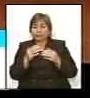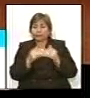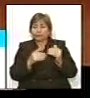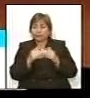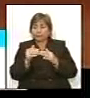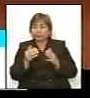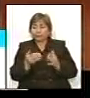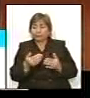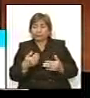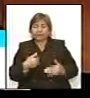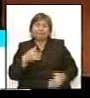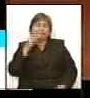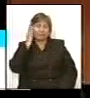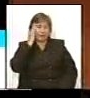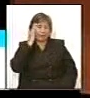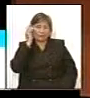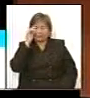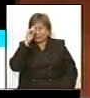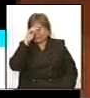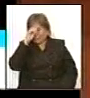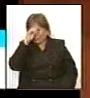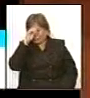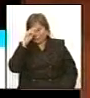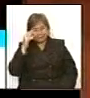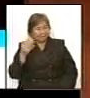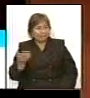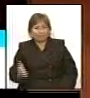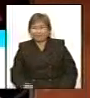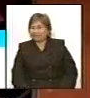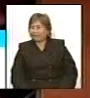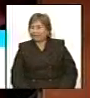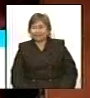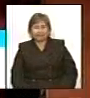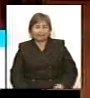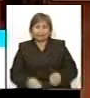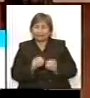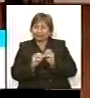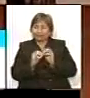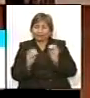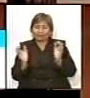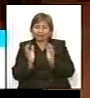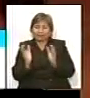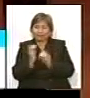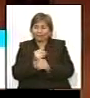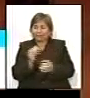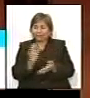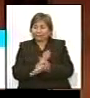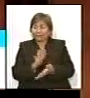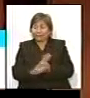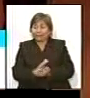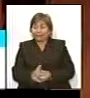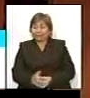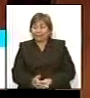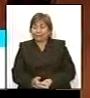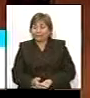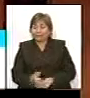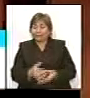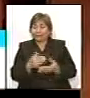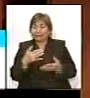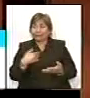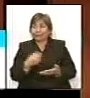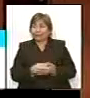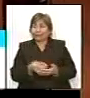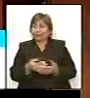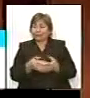reconstrucción. Yo sé que es difícil la situación de la simplificación administrativa. El país gasta